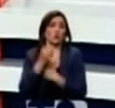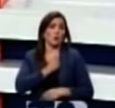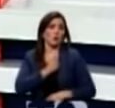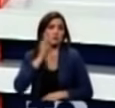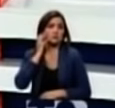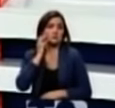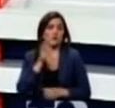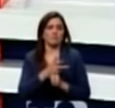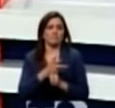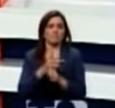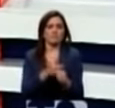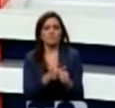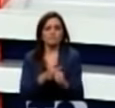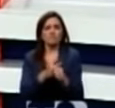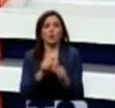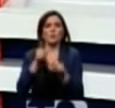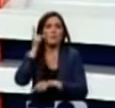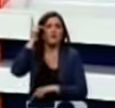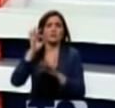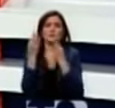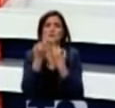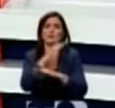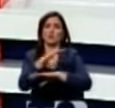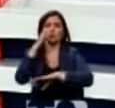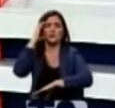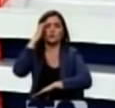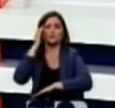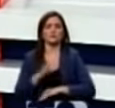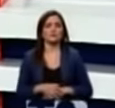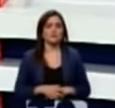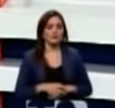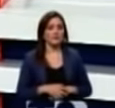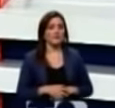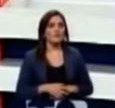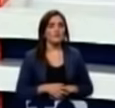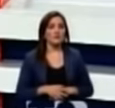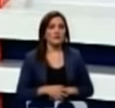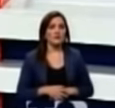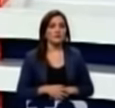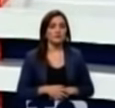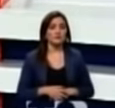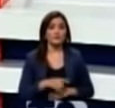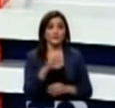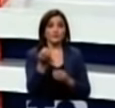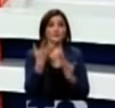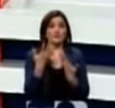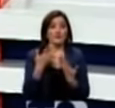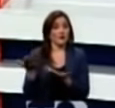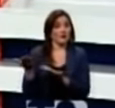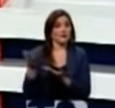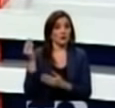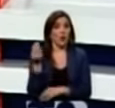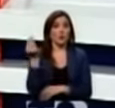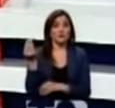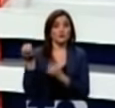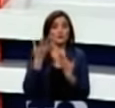seguir el tema. Hay muchos chicos y padres de familia que están muy preocupados. Sobre todo por cosas como las que nos contaba Sebastián en el